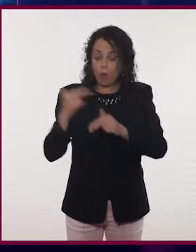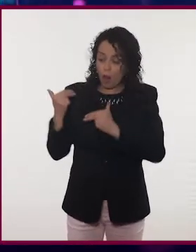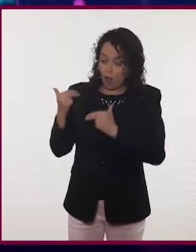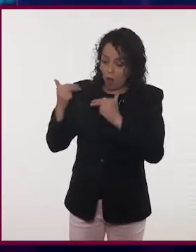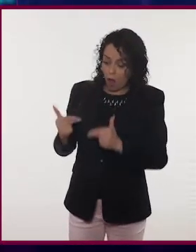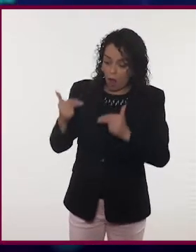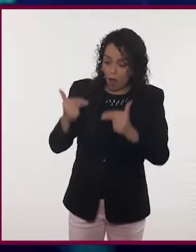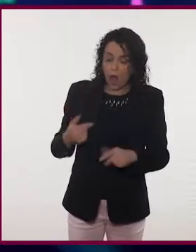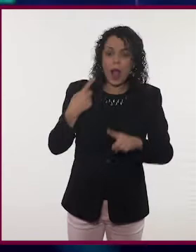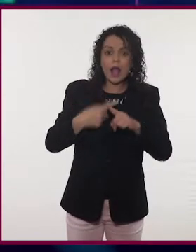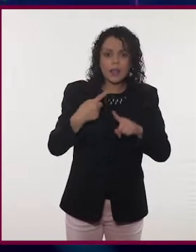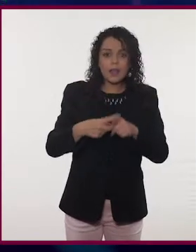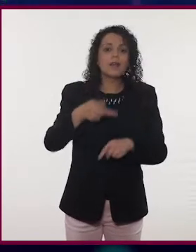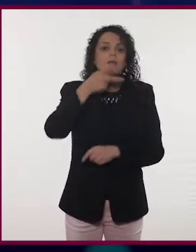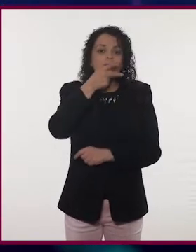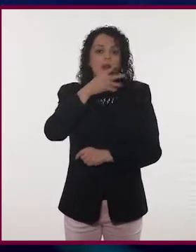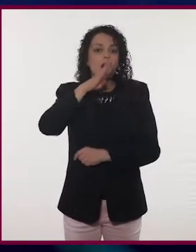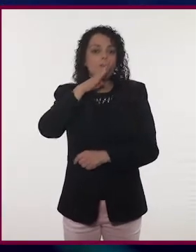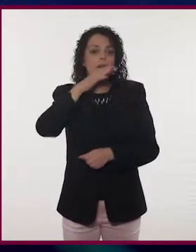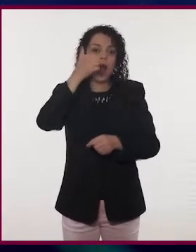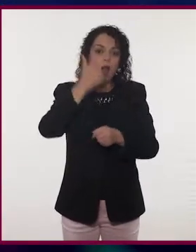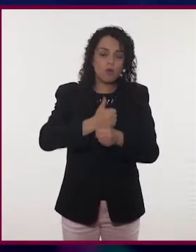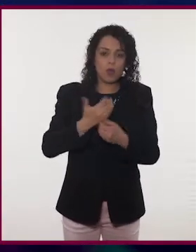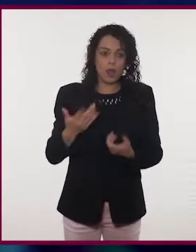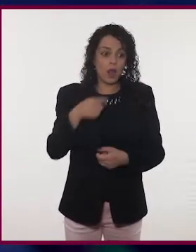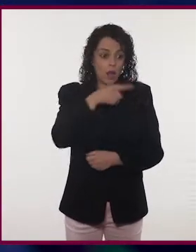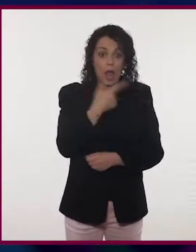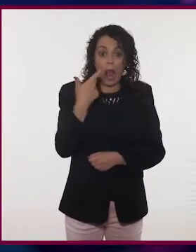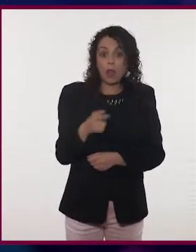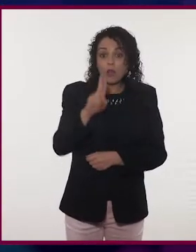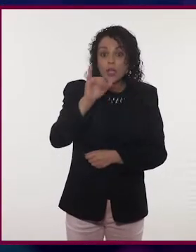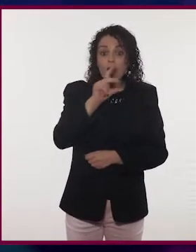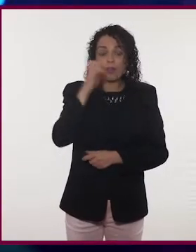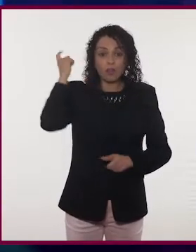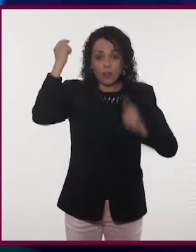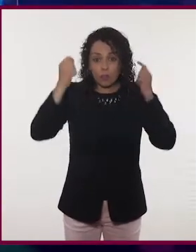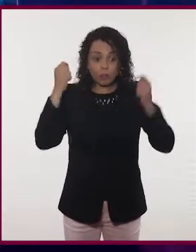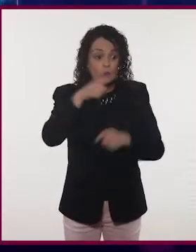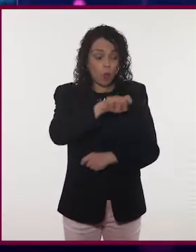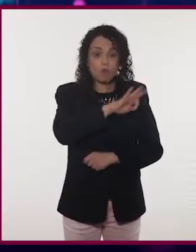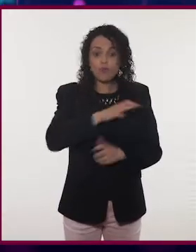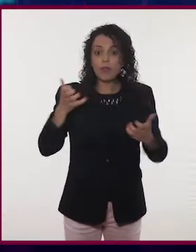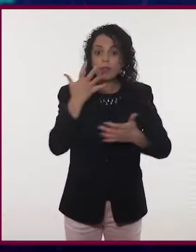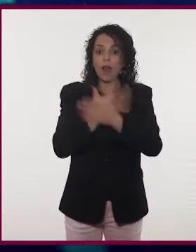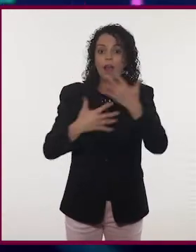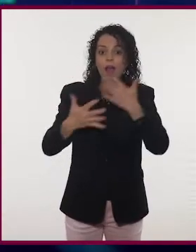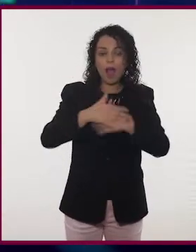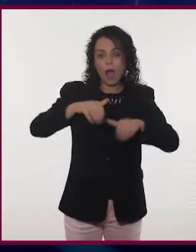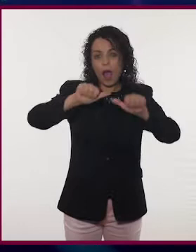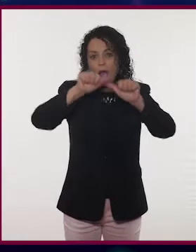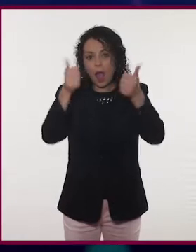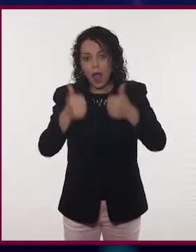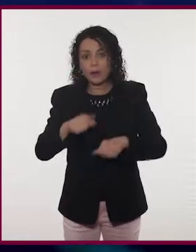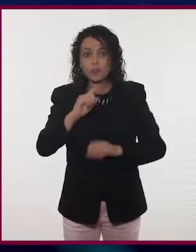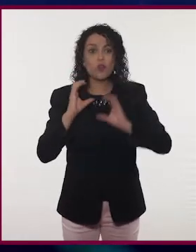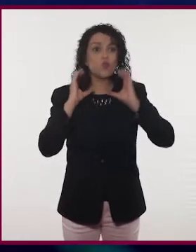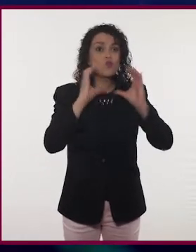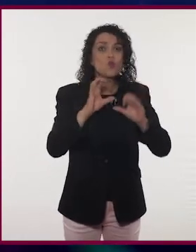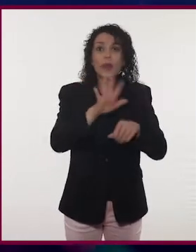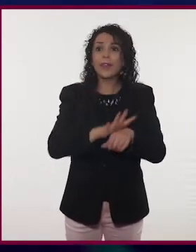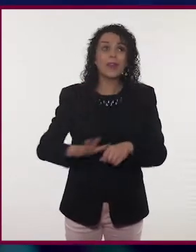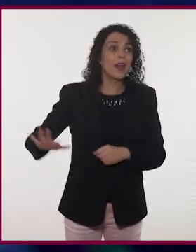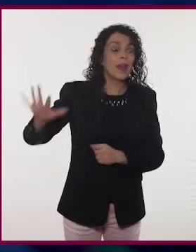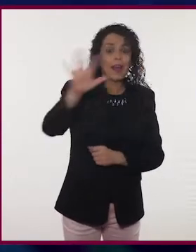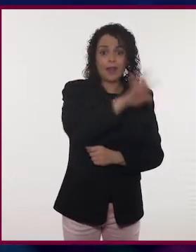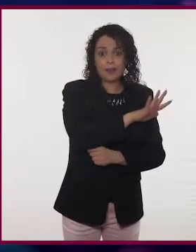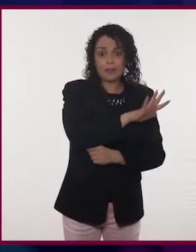mundo. Ellos pueden ser guías, ellos pueden ser artesanos, ellos pueden ser cuidadores del ambiente, y